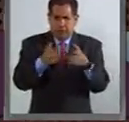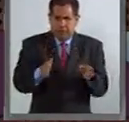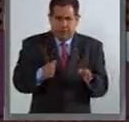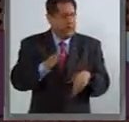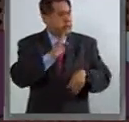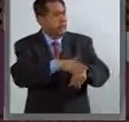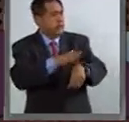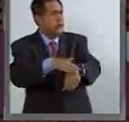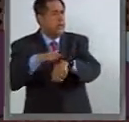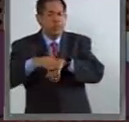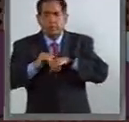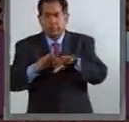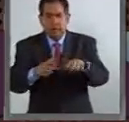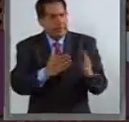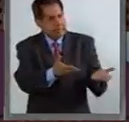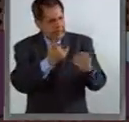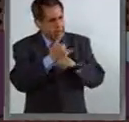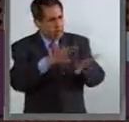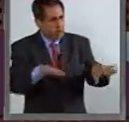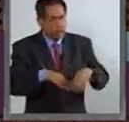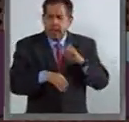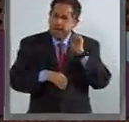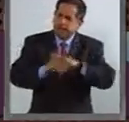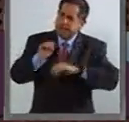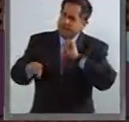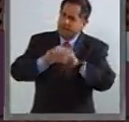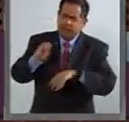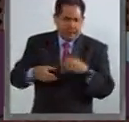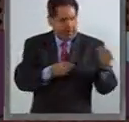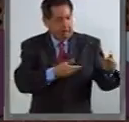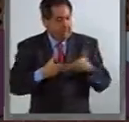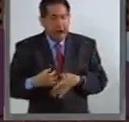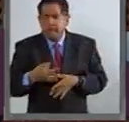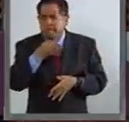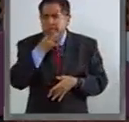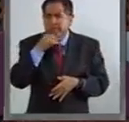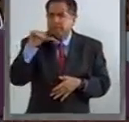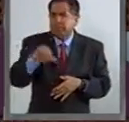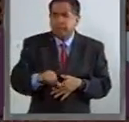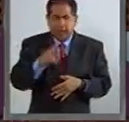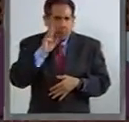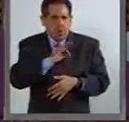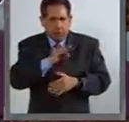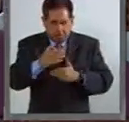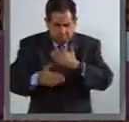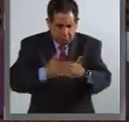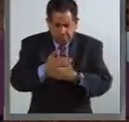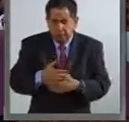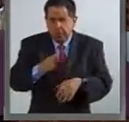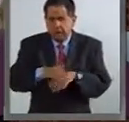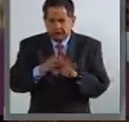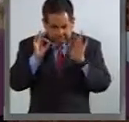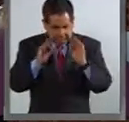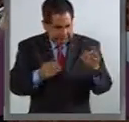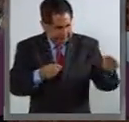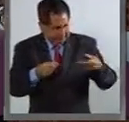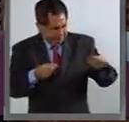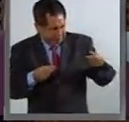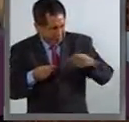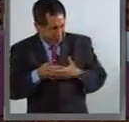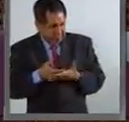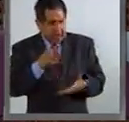información sobre el desempeño de estos funcionarios que han sido designados por el Ejecutivo y tener un proceso simplemente donde se reciba